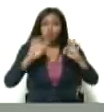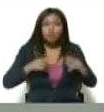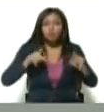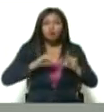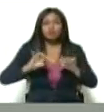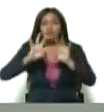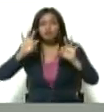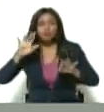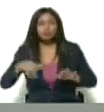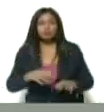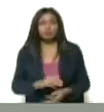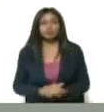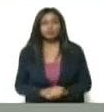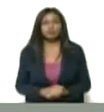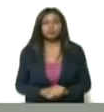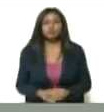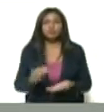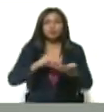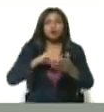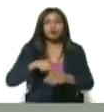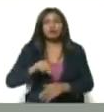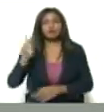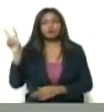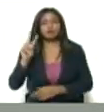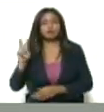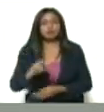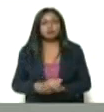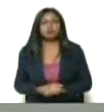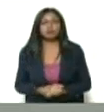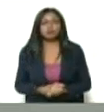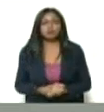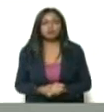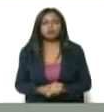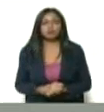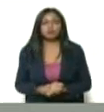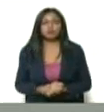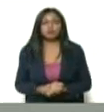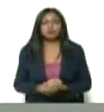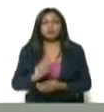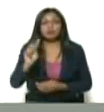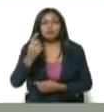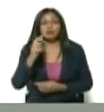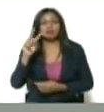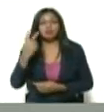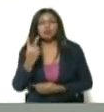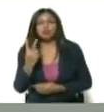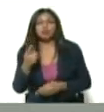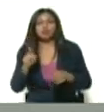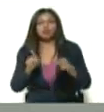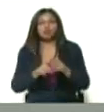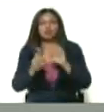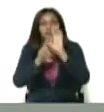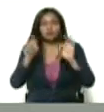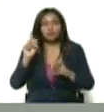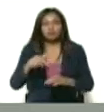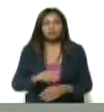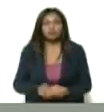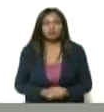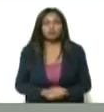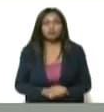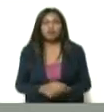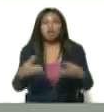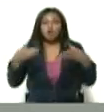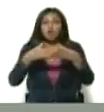usted estableció aquí en Venezuela, recuerda, cuarentena, el segundo, el despistaje amplio y personalizado, luego el